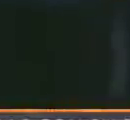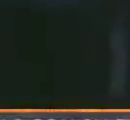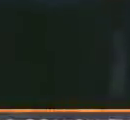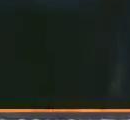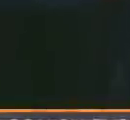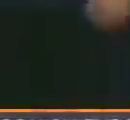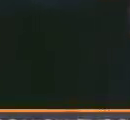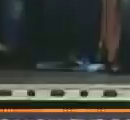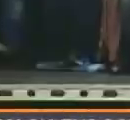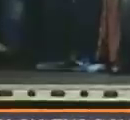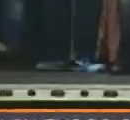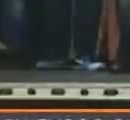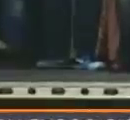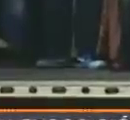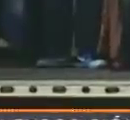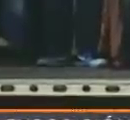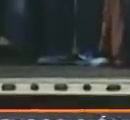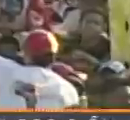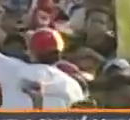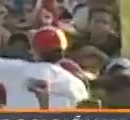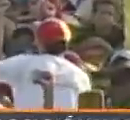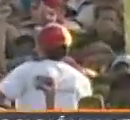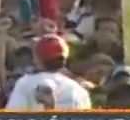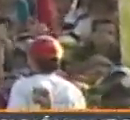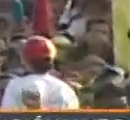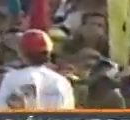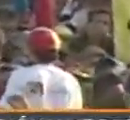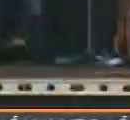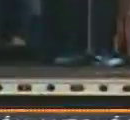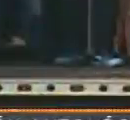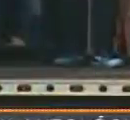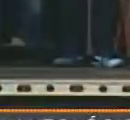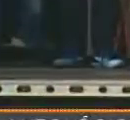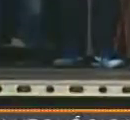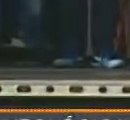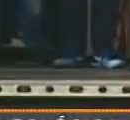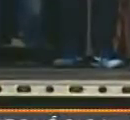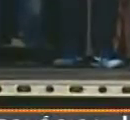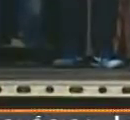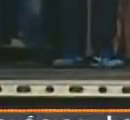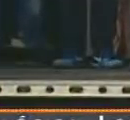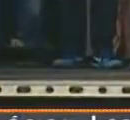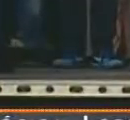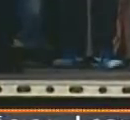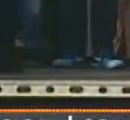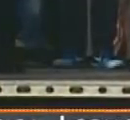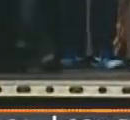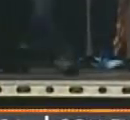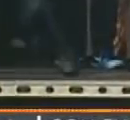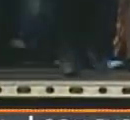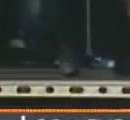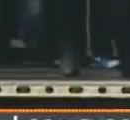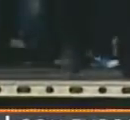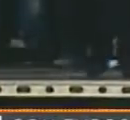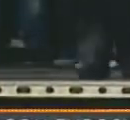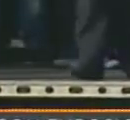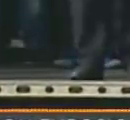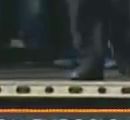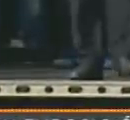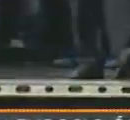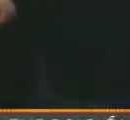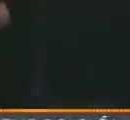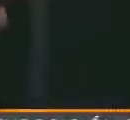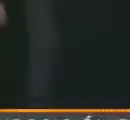de mayo. ¡Chávez vive! ¡Hasta la victoria siempre! ¡Con Dios, con Chávez y con